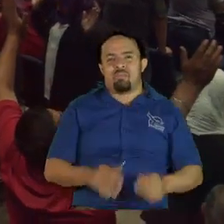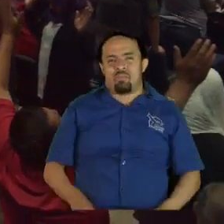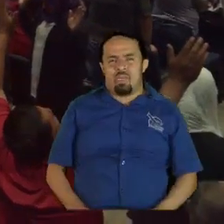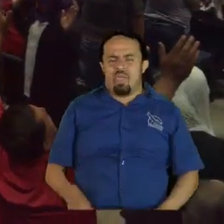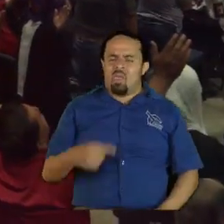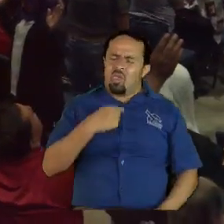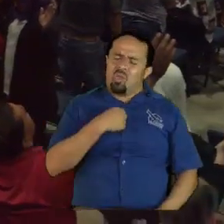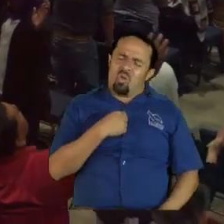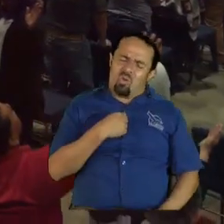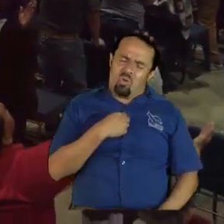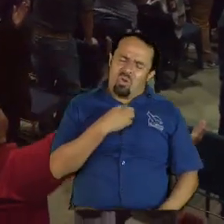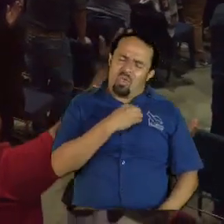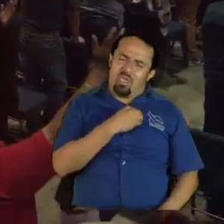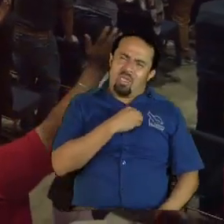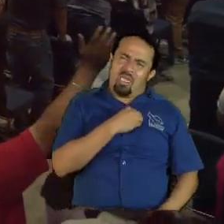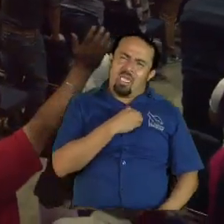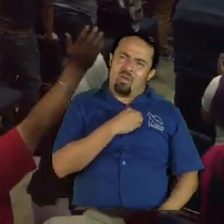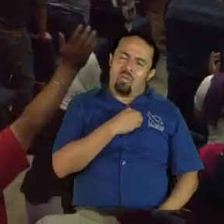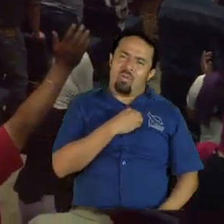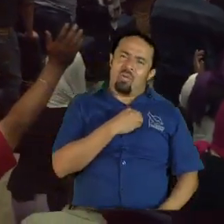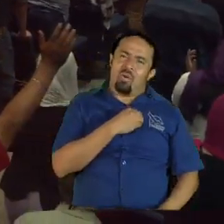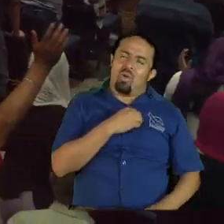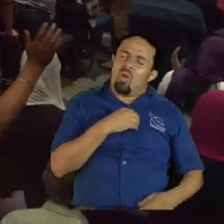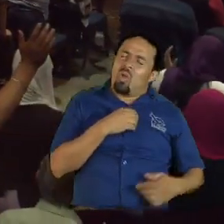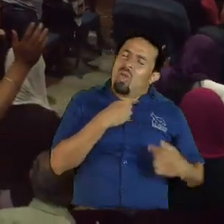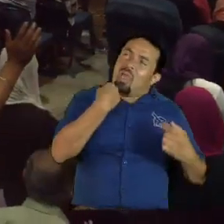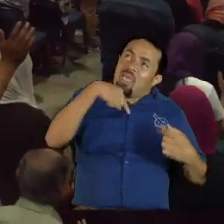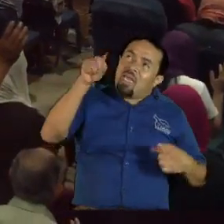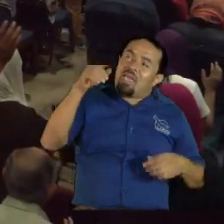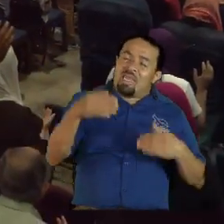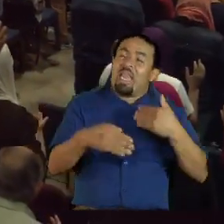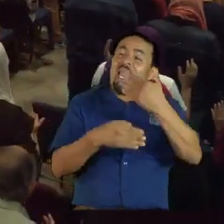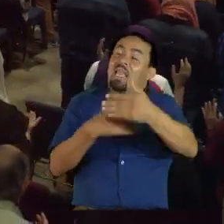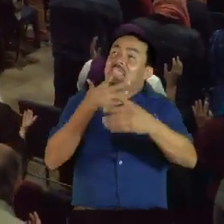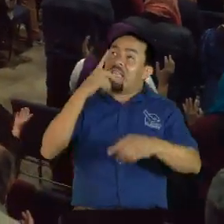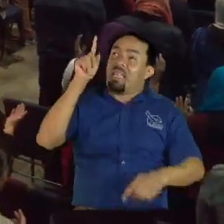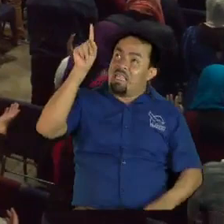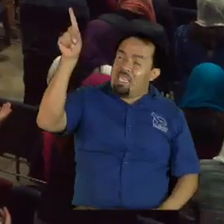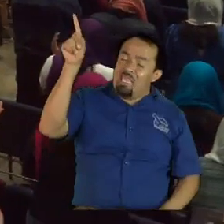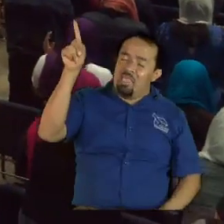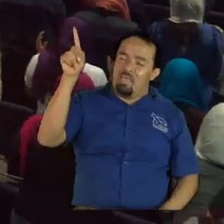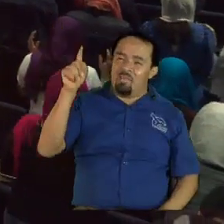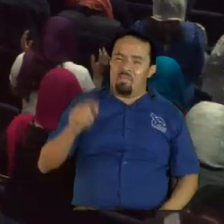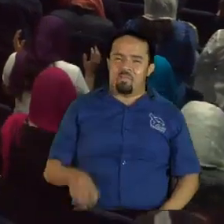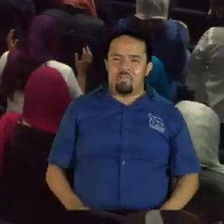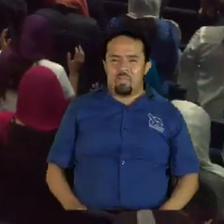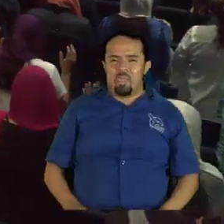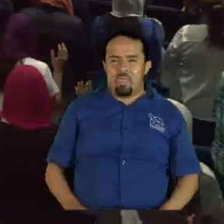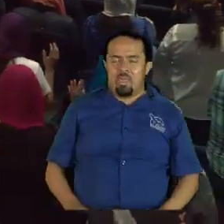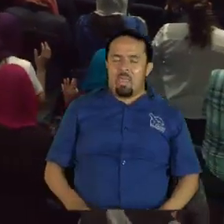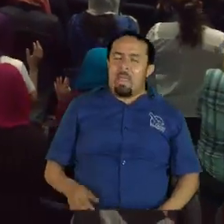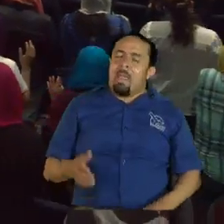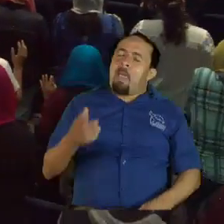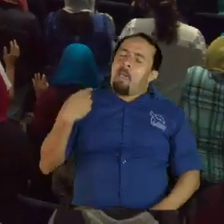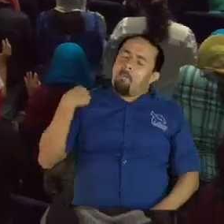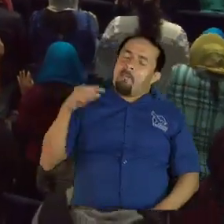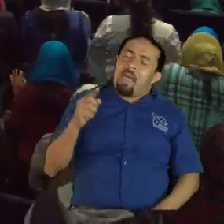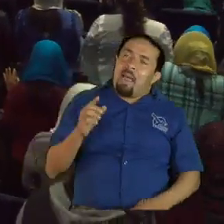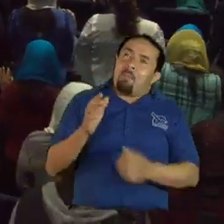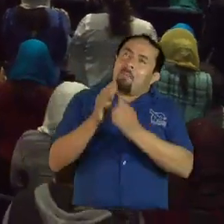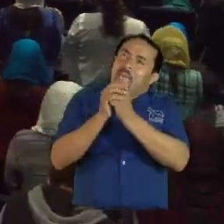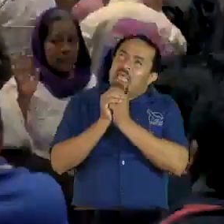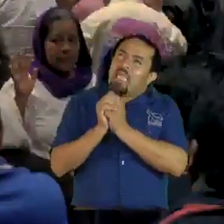Muéstramelas. Yo voy a correr a tu santuario. No solamente para pedirte